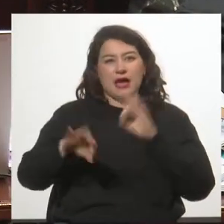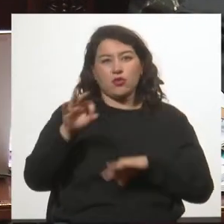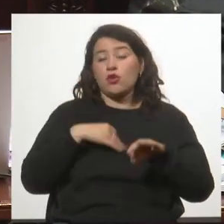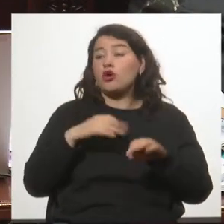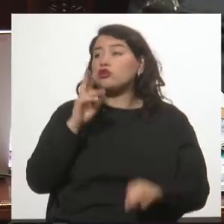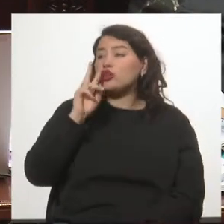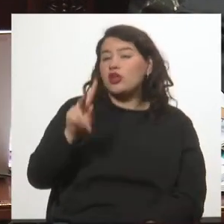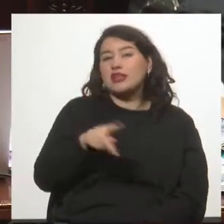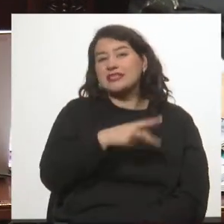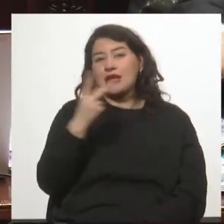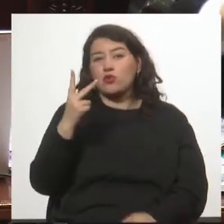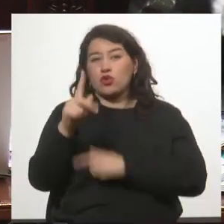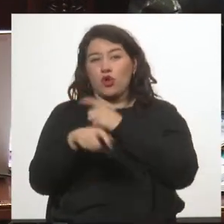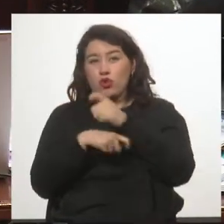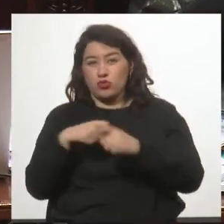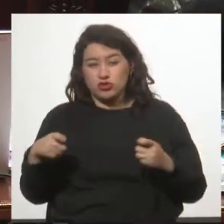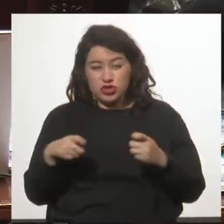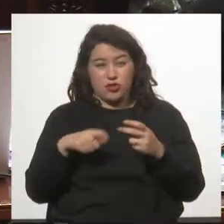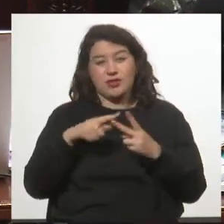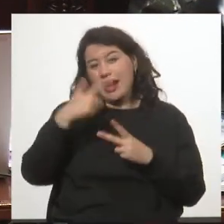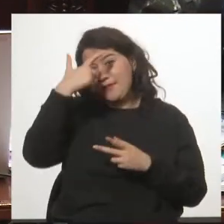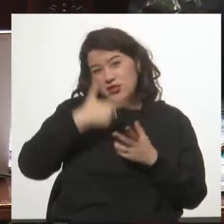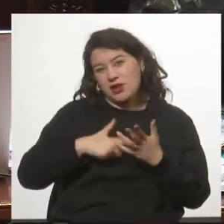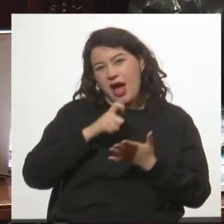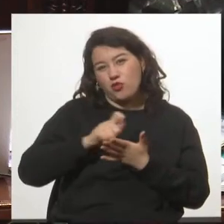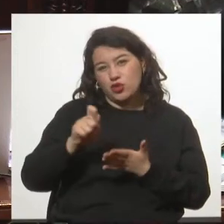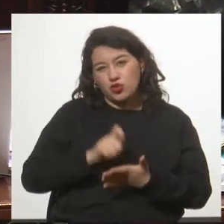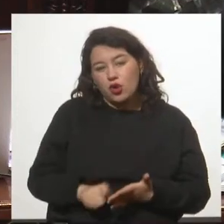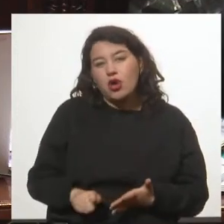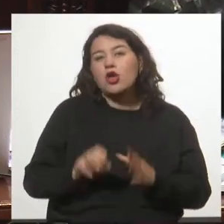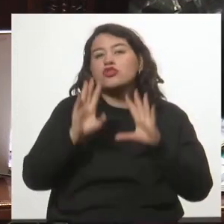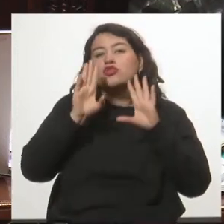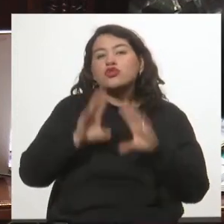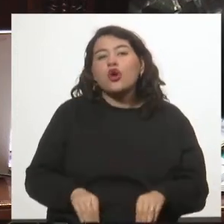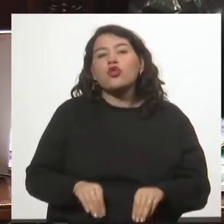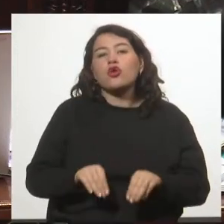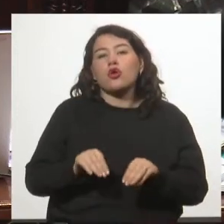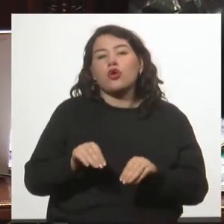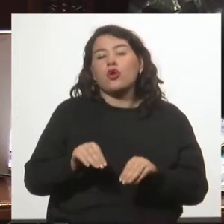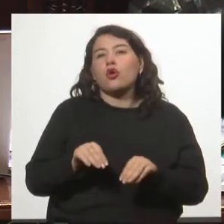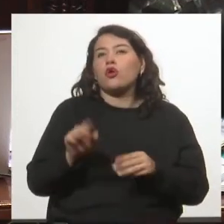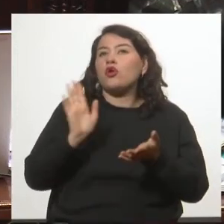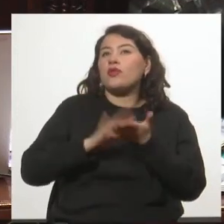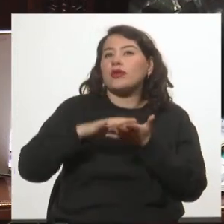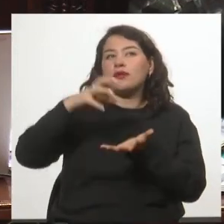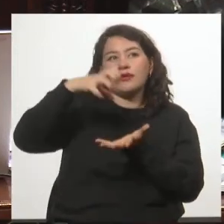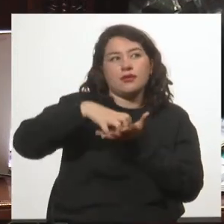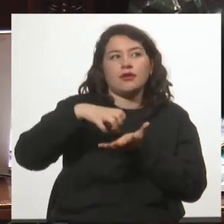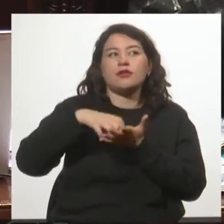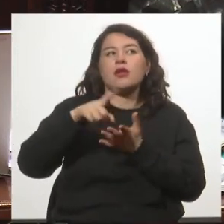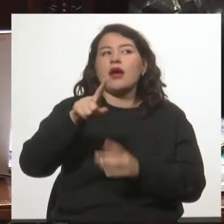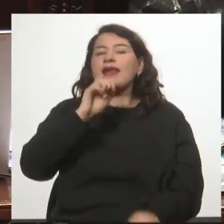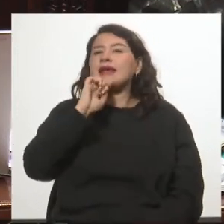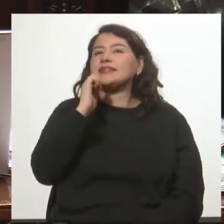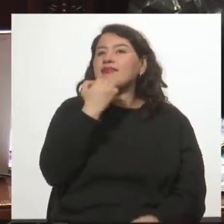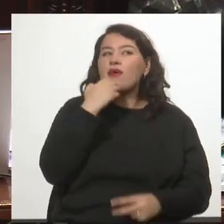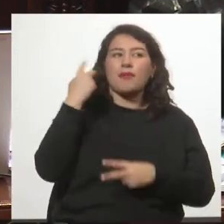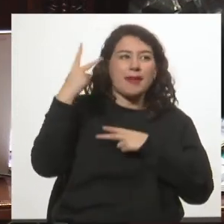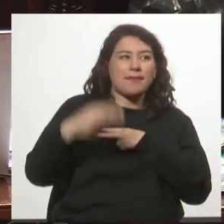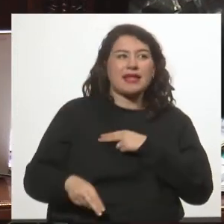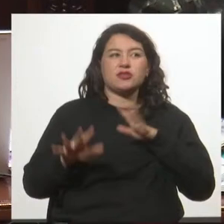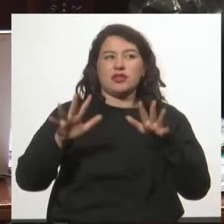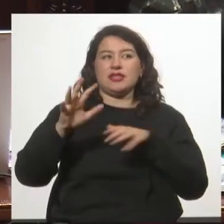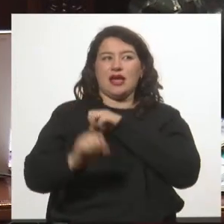segundo punto de las conclusiones del auditor todas las actuaciones relacionadas con el complejo fueron declaradas reservadas por el plazo de 10